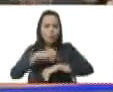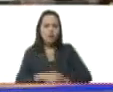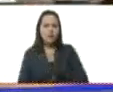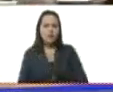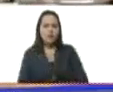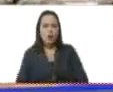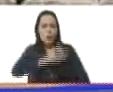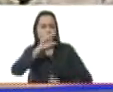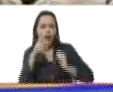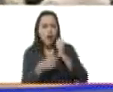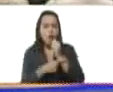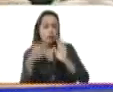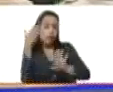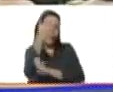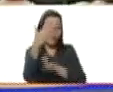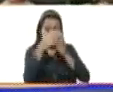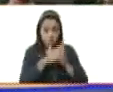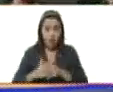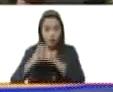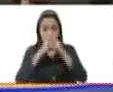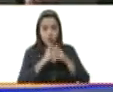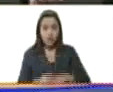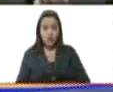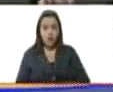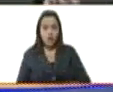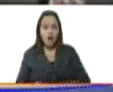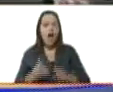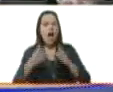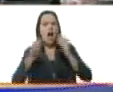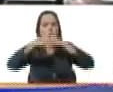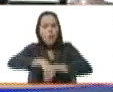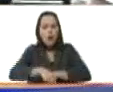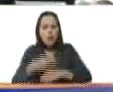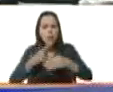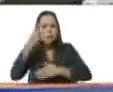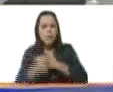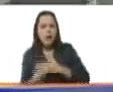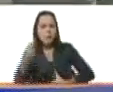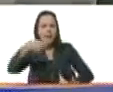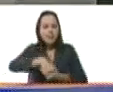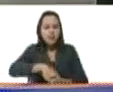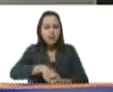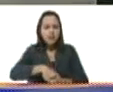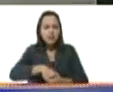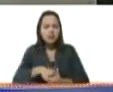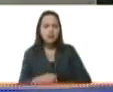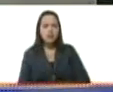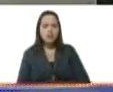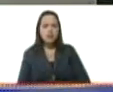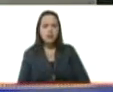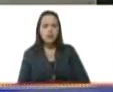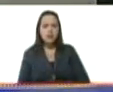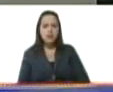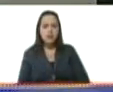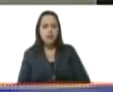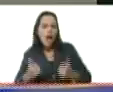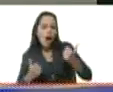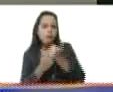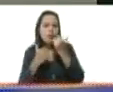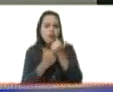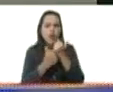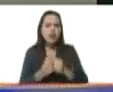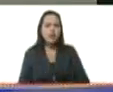Guaidó a los Estados Unidos, cuadraron un plan para meter billetes a las mafias